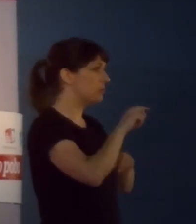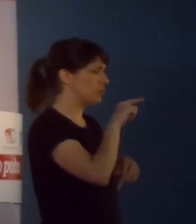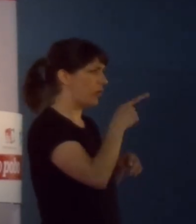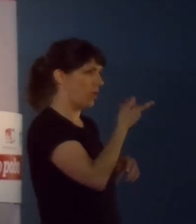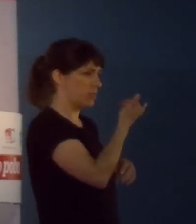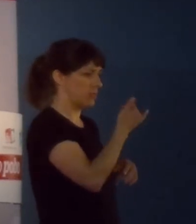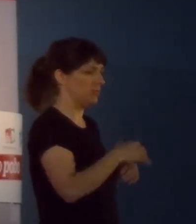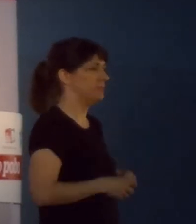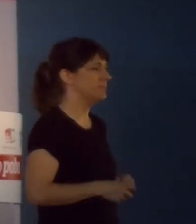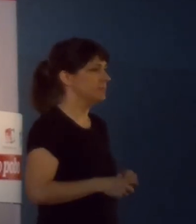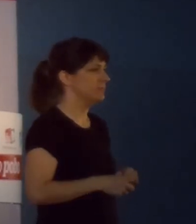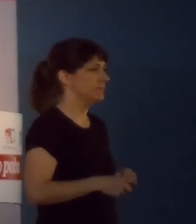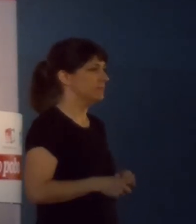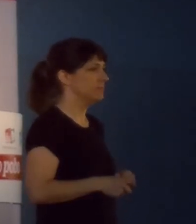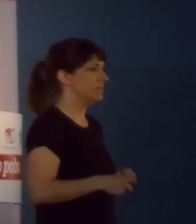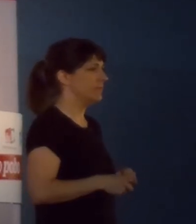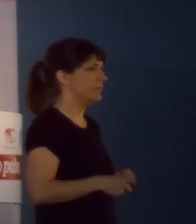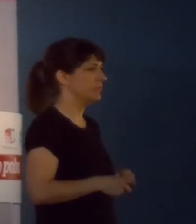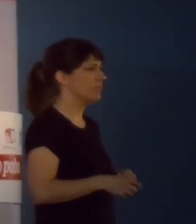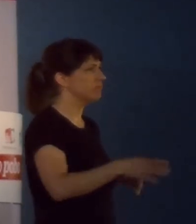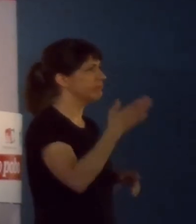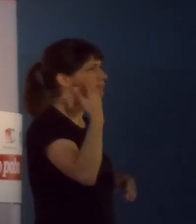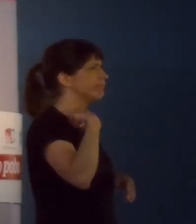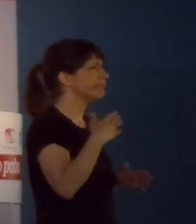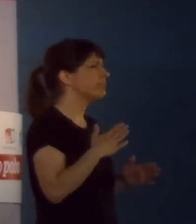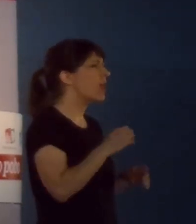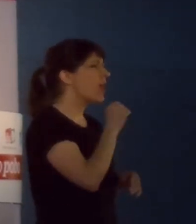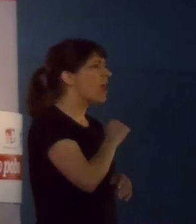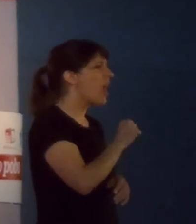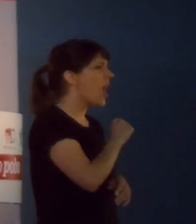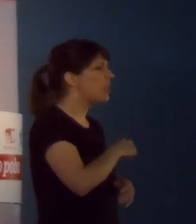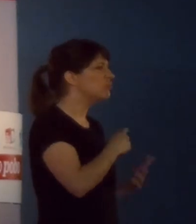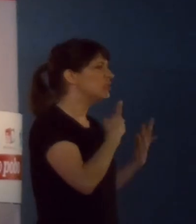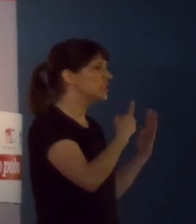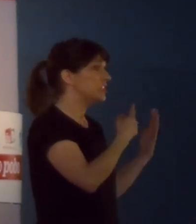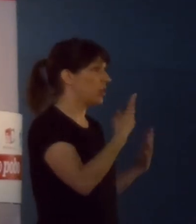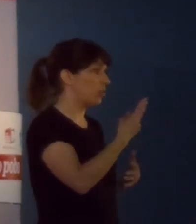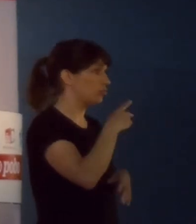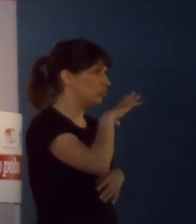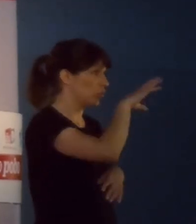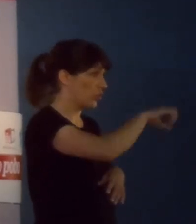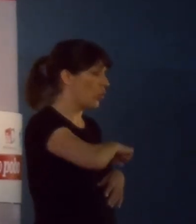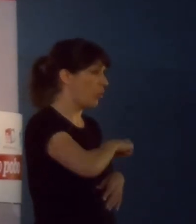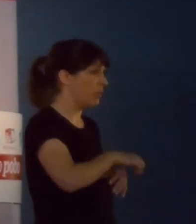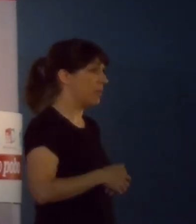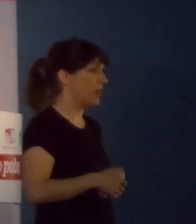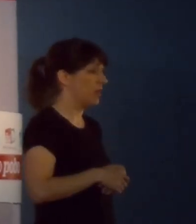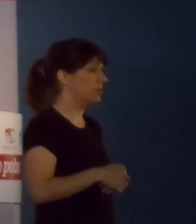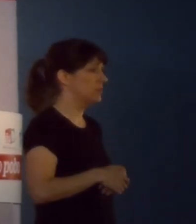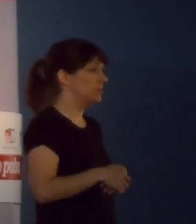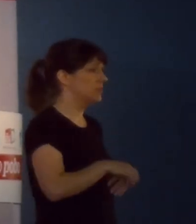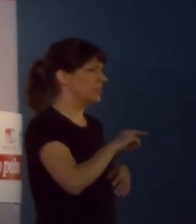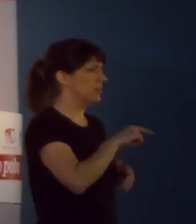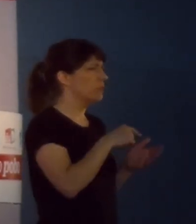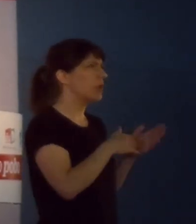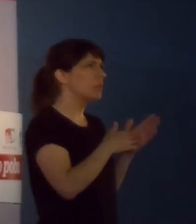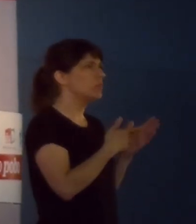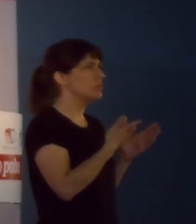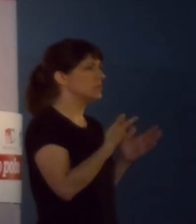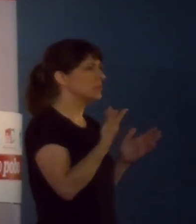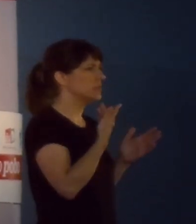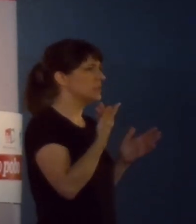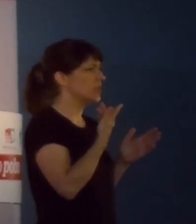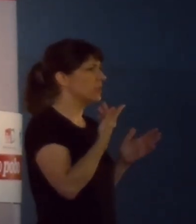ali, marcado no ano 62, que o tomo segundo da versión francesa do